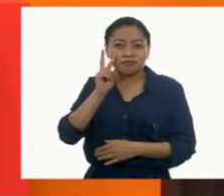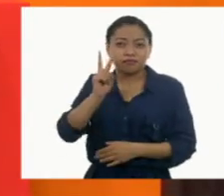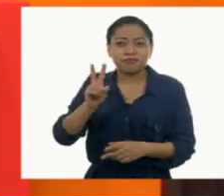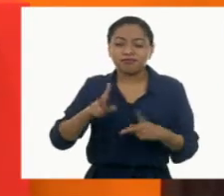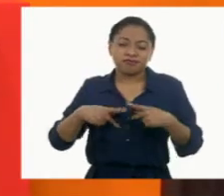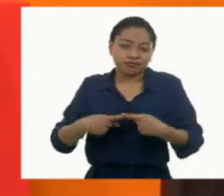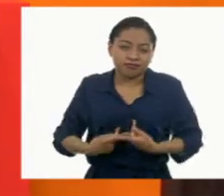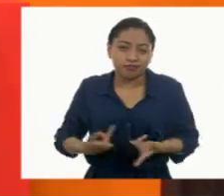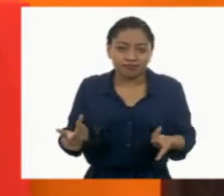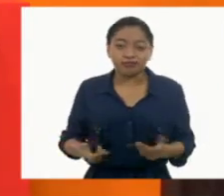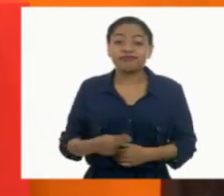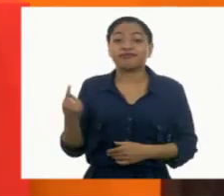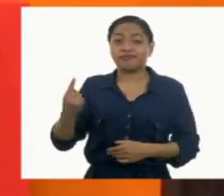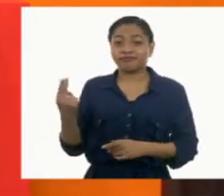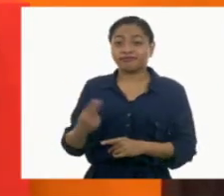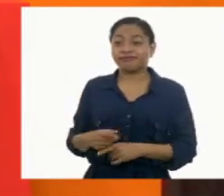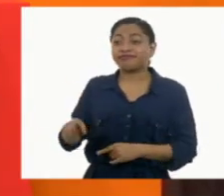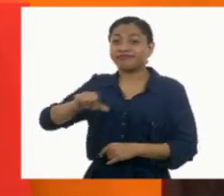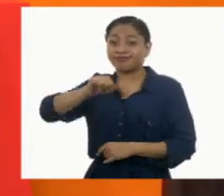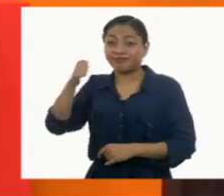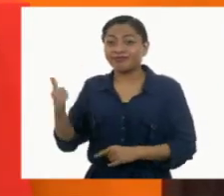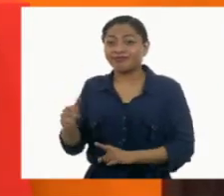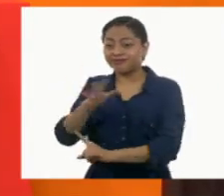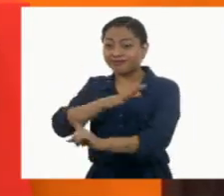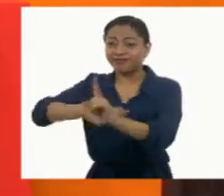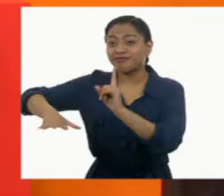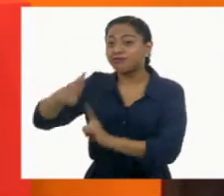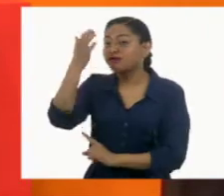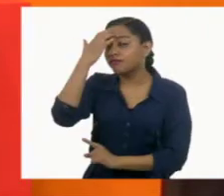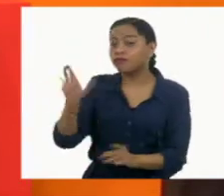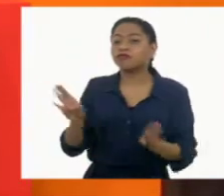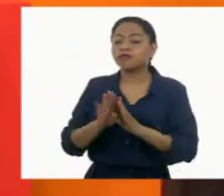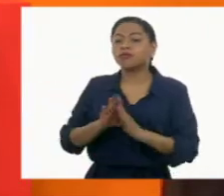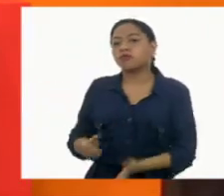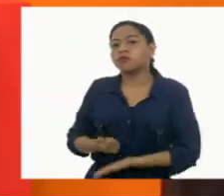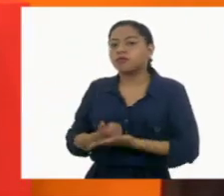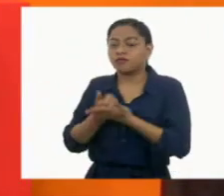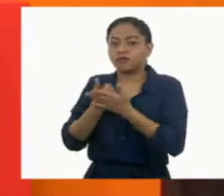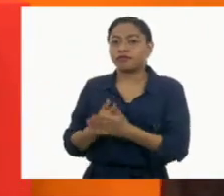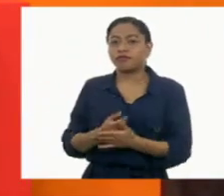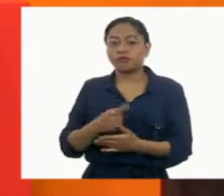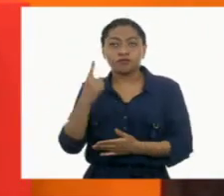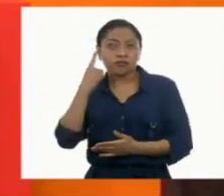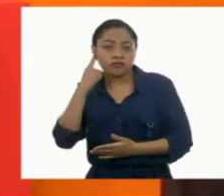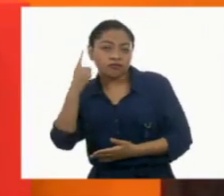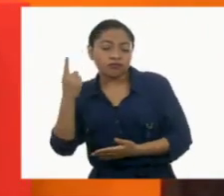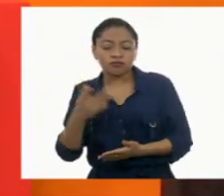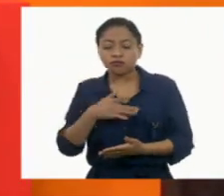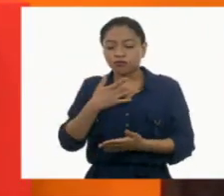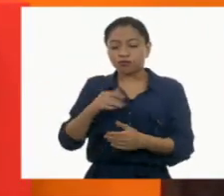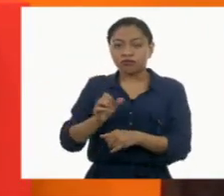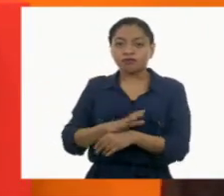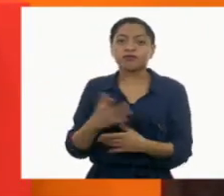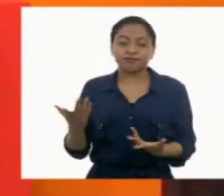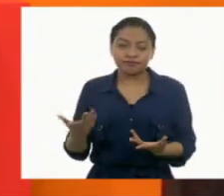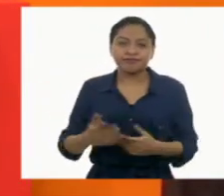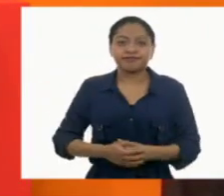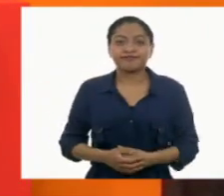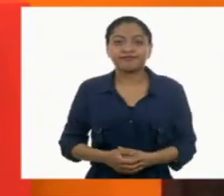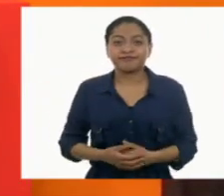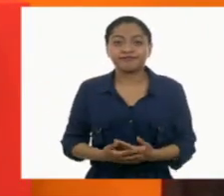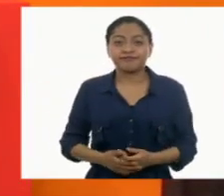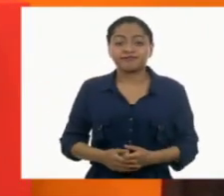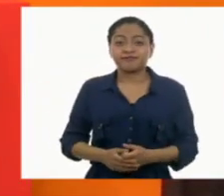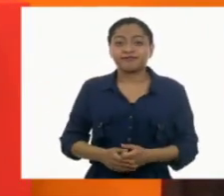visual, haciendo necesaria la percepción del entorno a través de otros sentidos o técnicas sustitutivas del sentido de la vista.